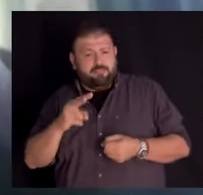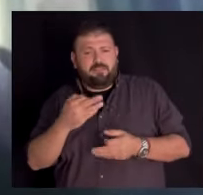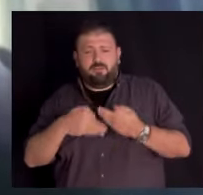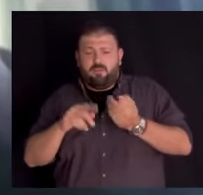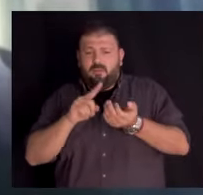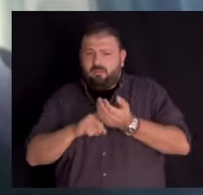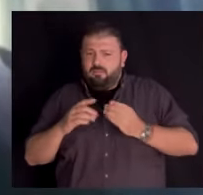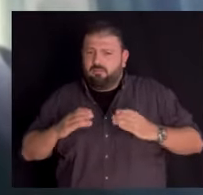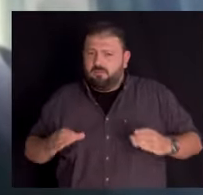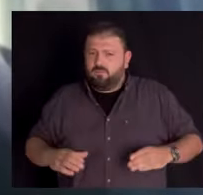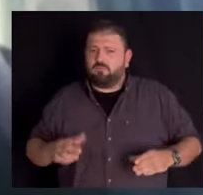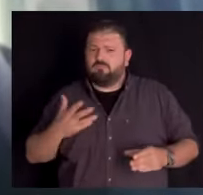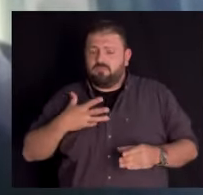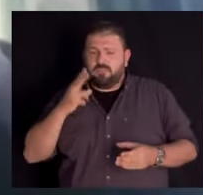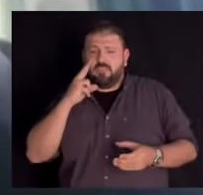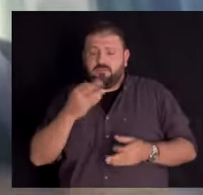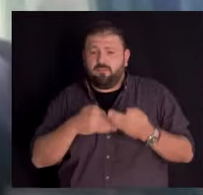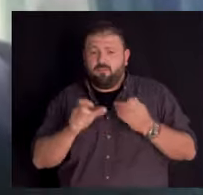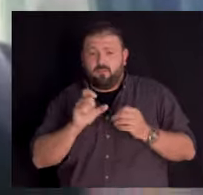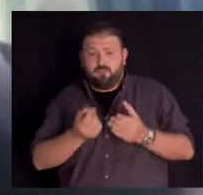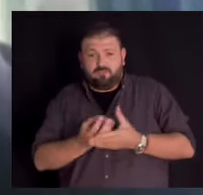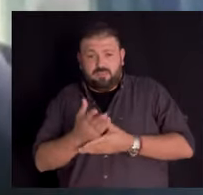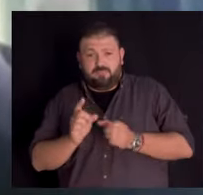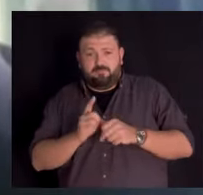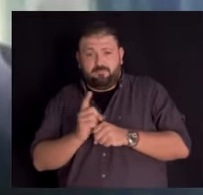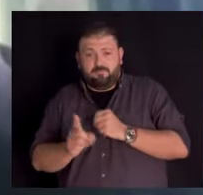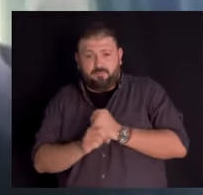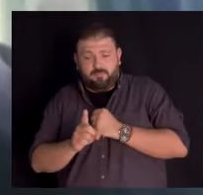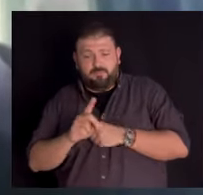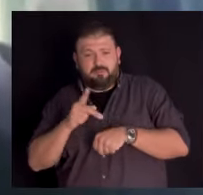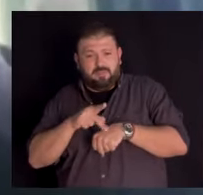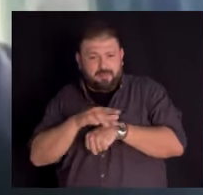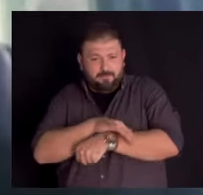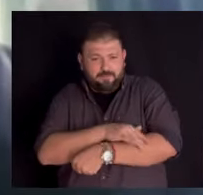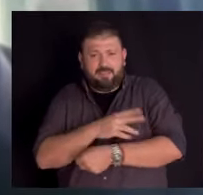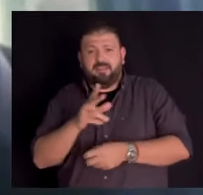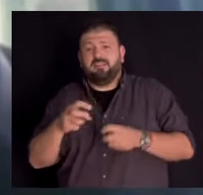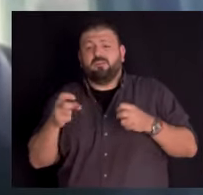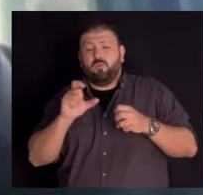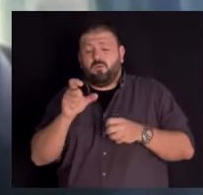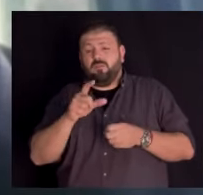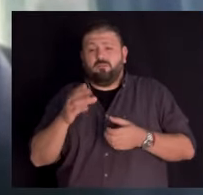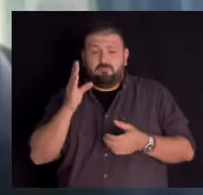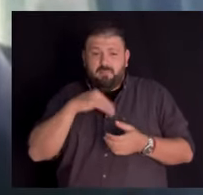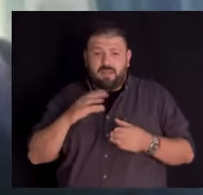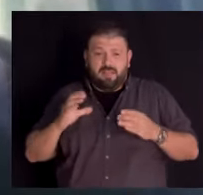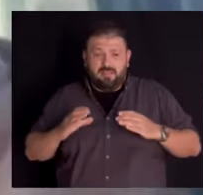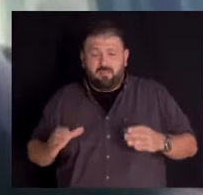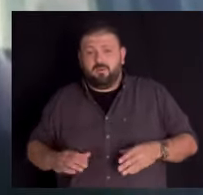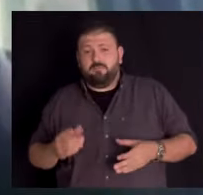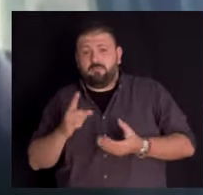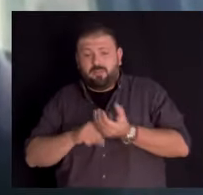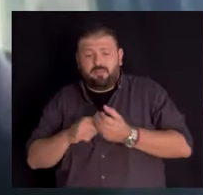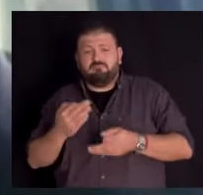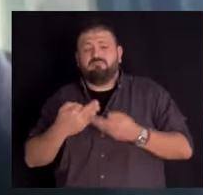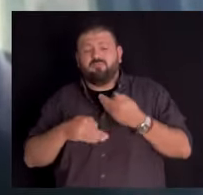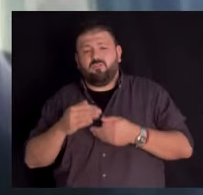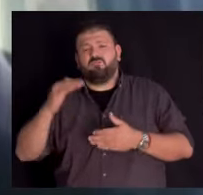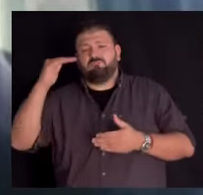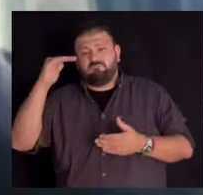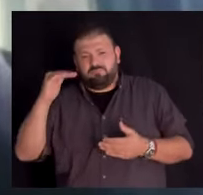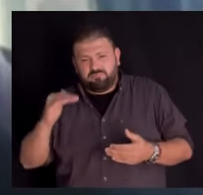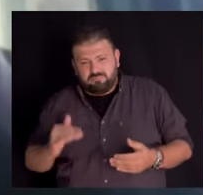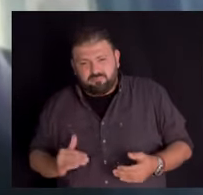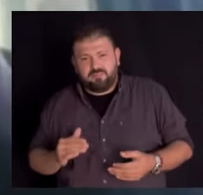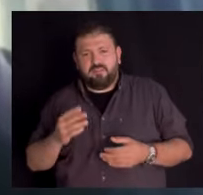inmunológico. Entonces, si está alterado el sistema nervioso, baja el sistema inmunológico y empieza a